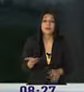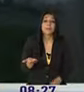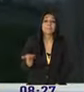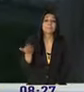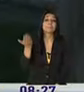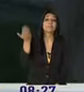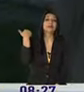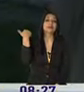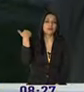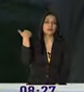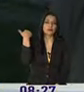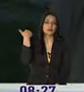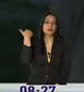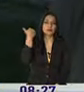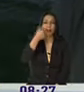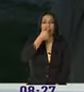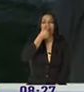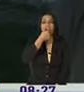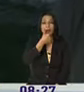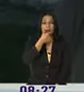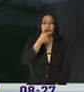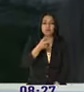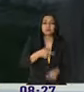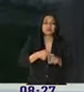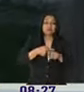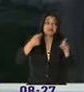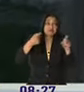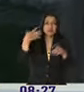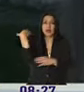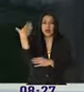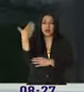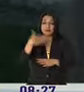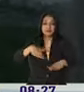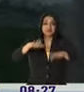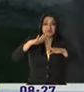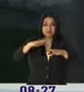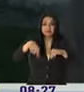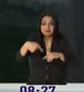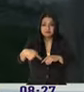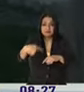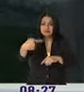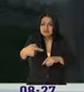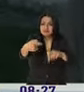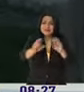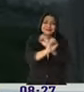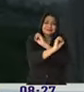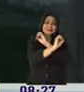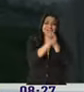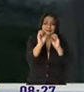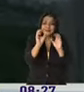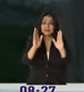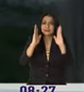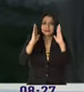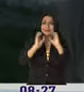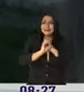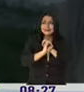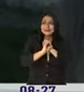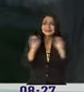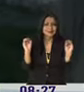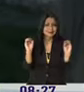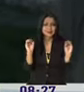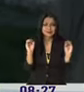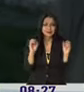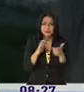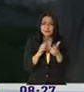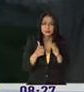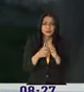Moncayo, él nos ofreció cuando era alcalde, desde ahí para acá ninguno nos han hecho oído